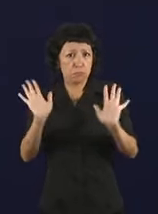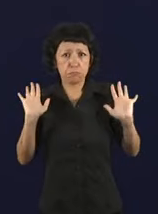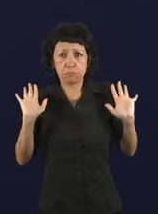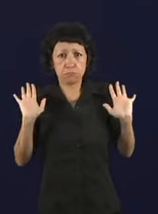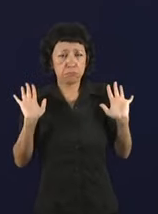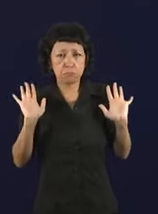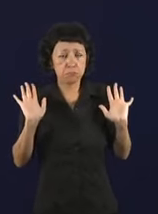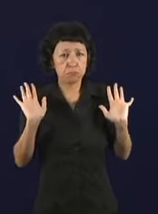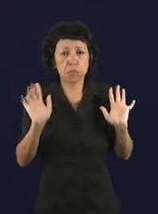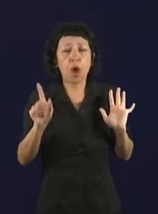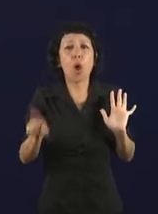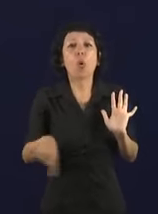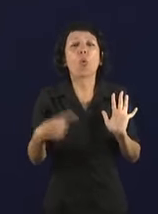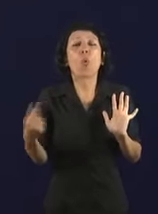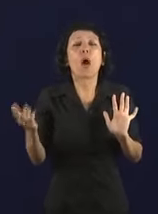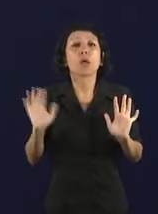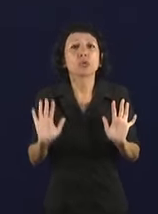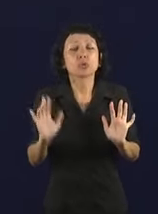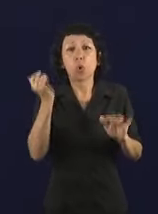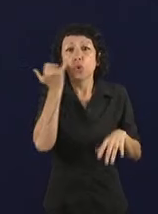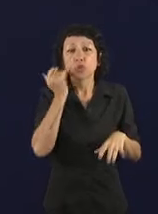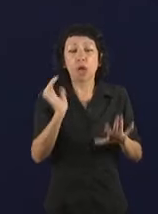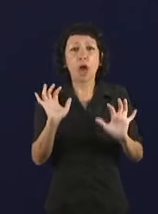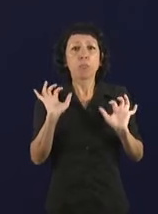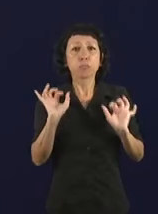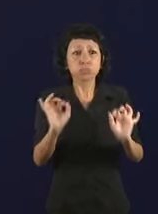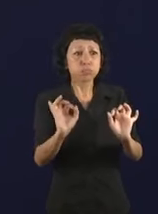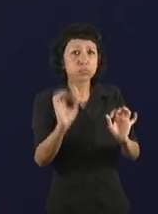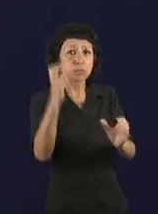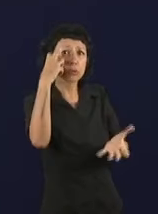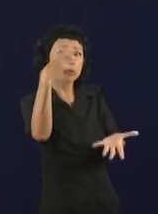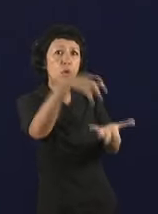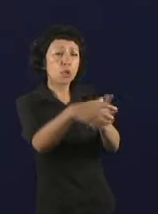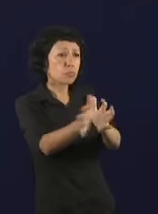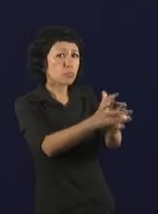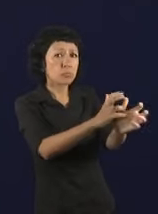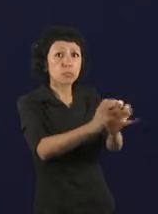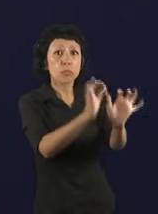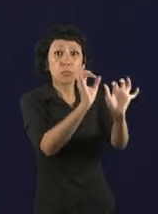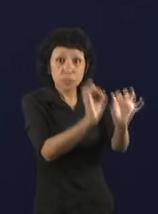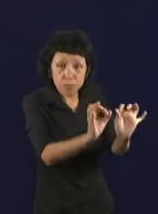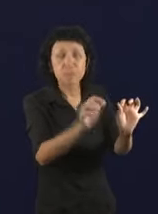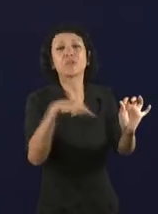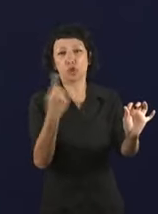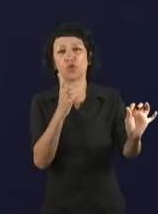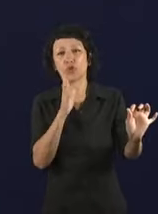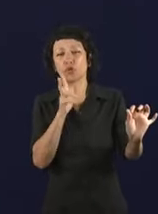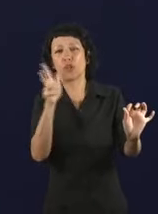diremos cuando efectivamente esté terminado el diálogo y El Avance en todo este